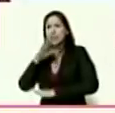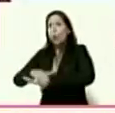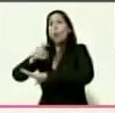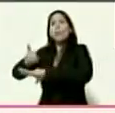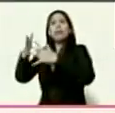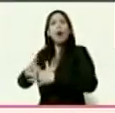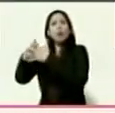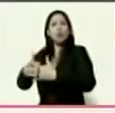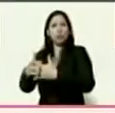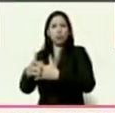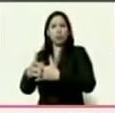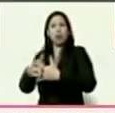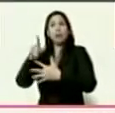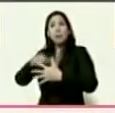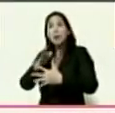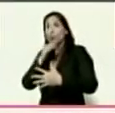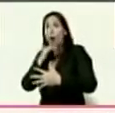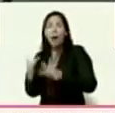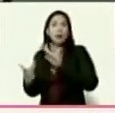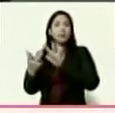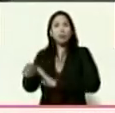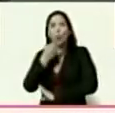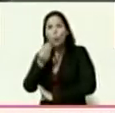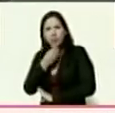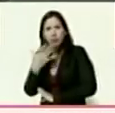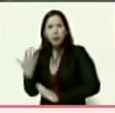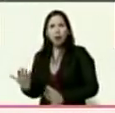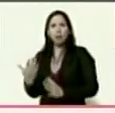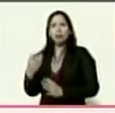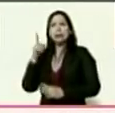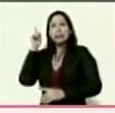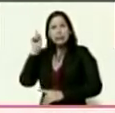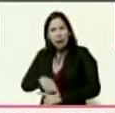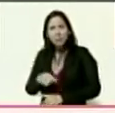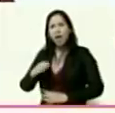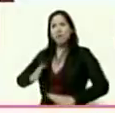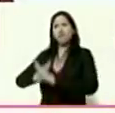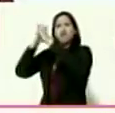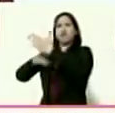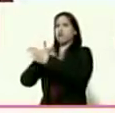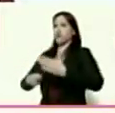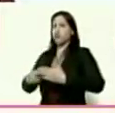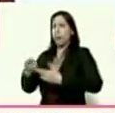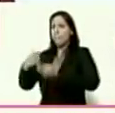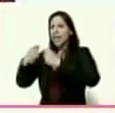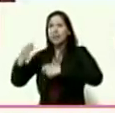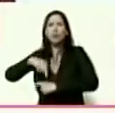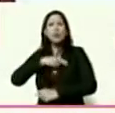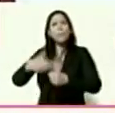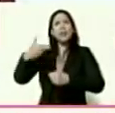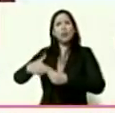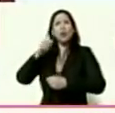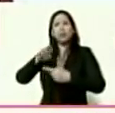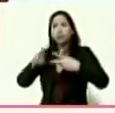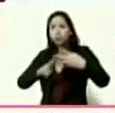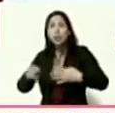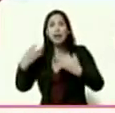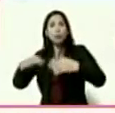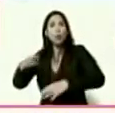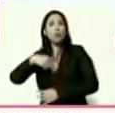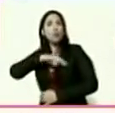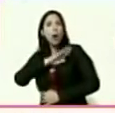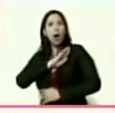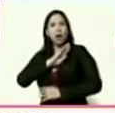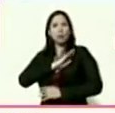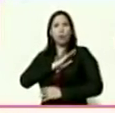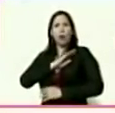Unidos, o los que no tienen acceso a alimentos, el bloqueo que se tiene a la venta de nuestro petróleo, un recurso natural nuestro, bloqueo